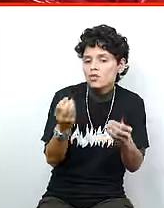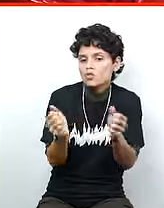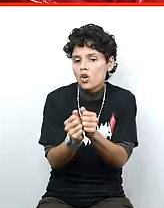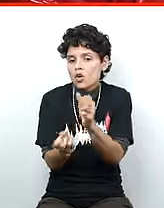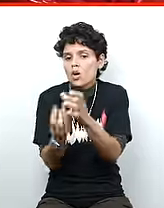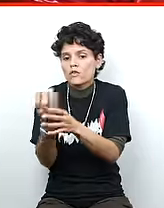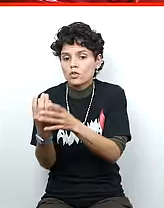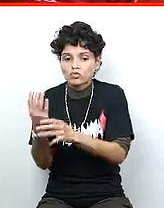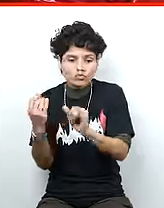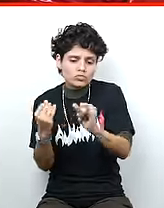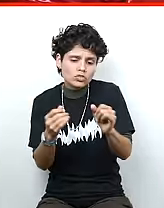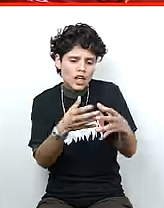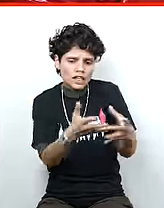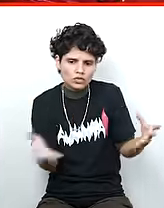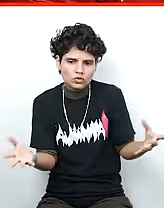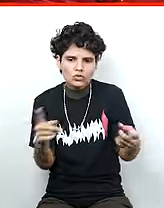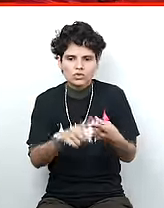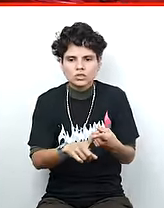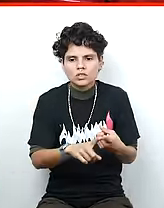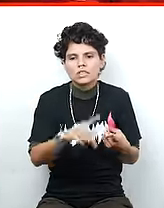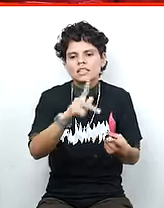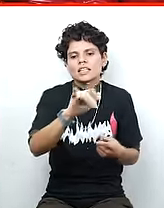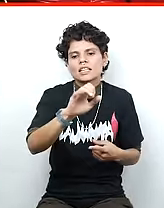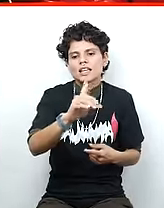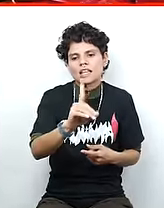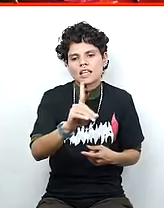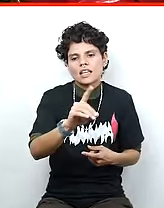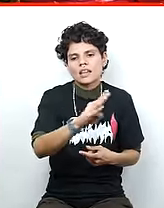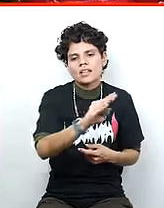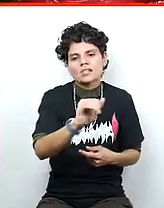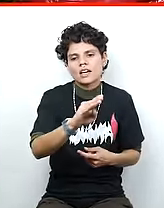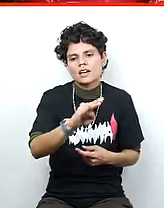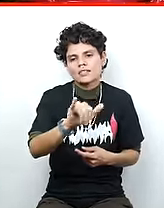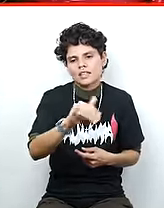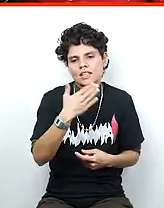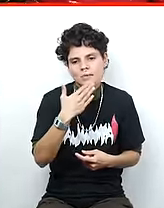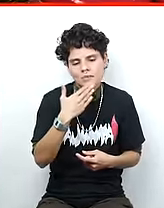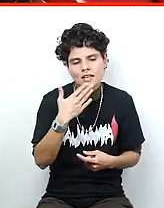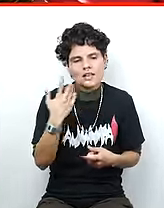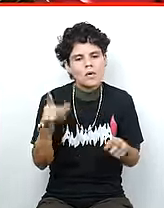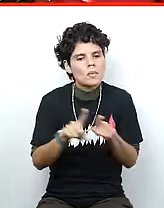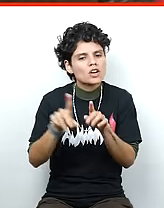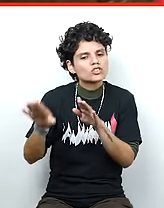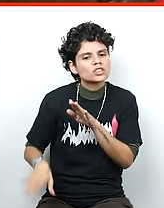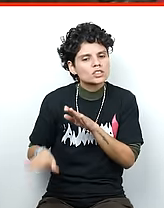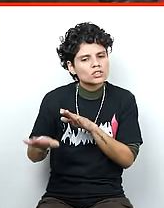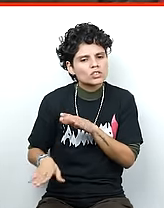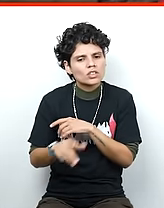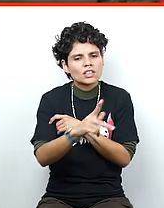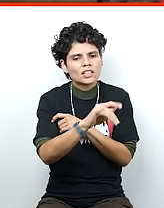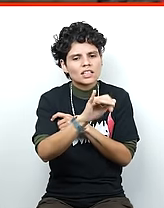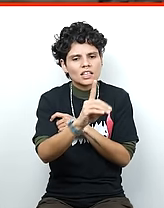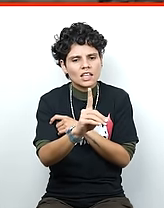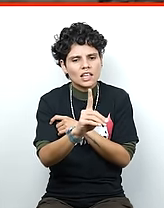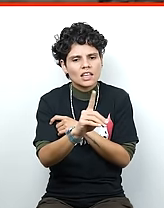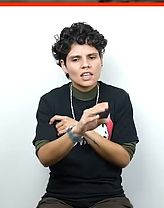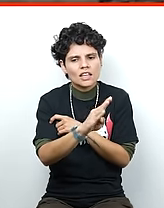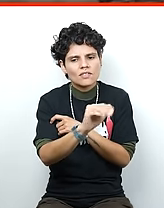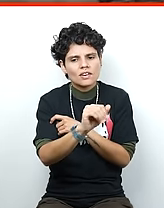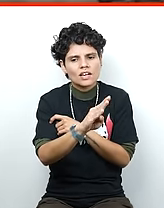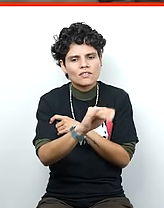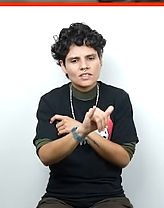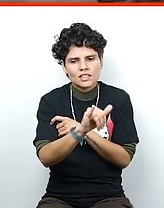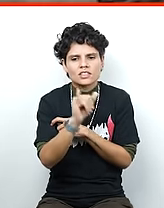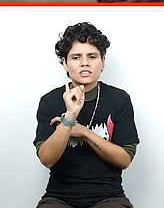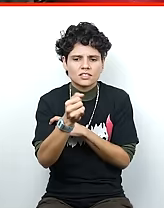Sí, de ese tipo está Kid Baby, que es mi sangre, mi hermano chico. ¿Kid Baby? Sí. Oye, harto es Kid,